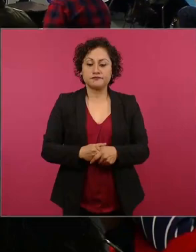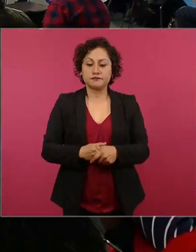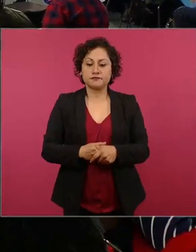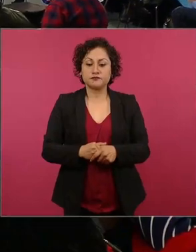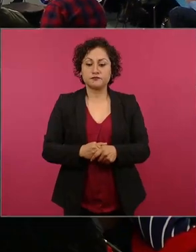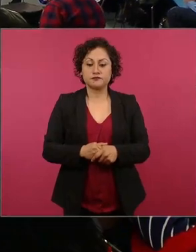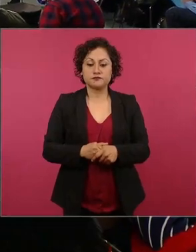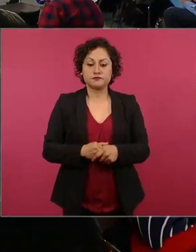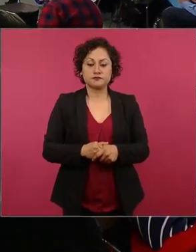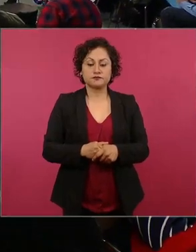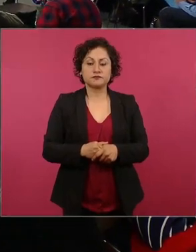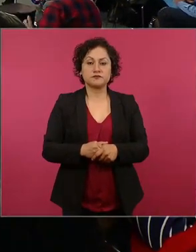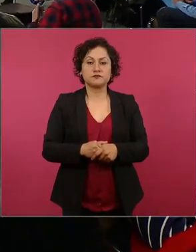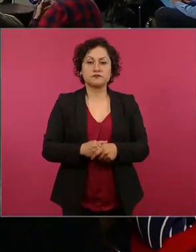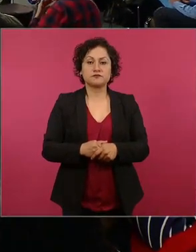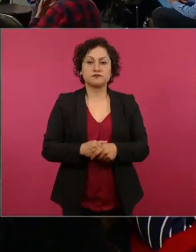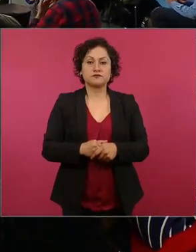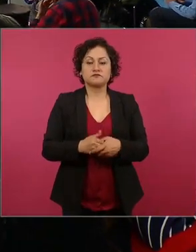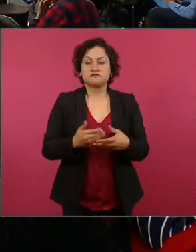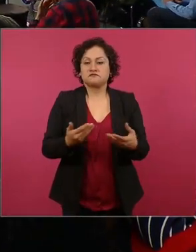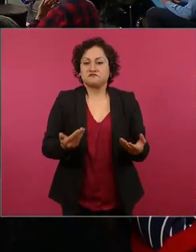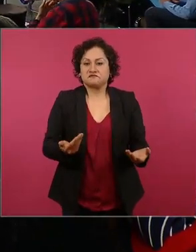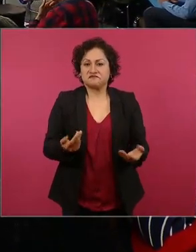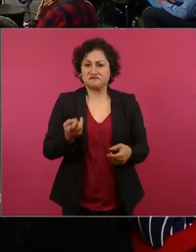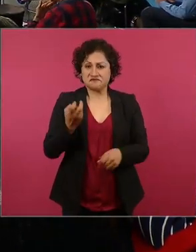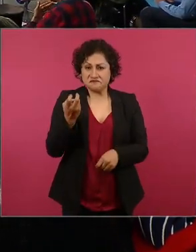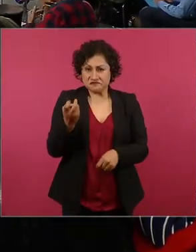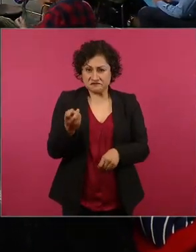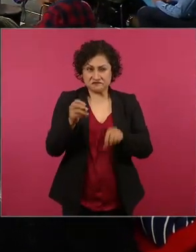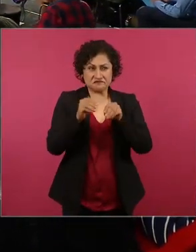no ha tenido ni tendrá